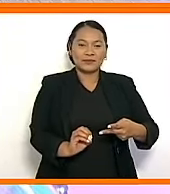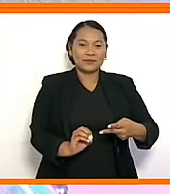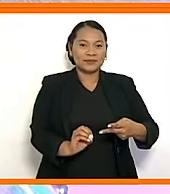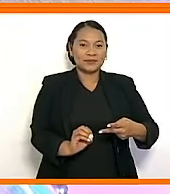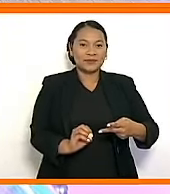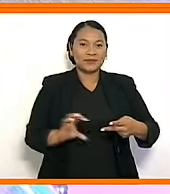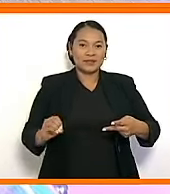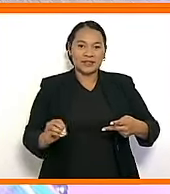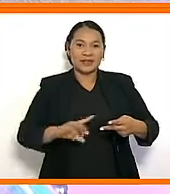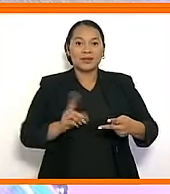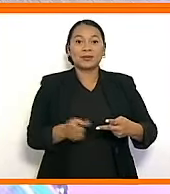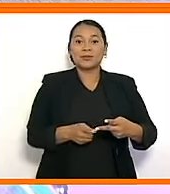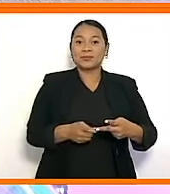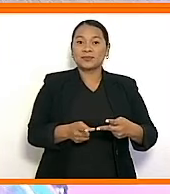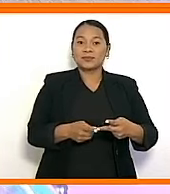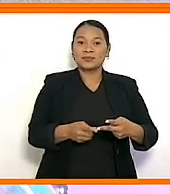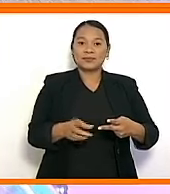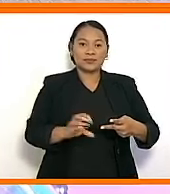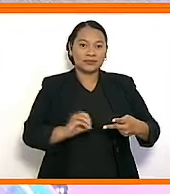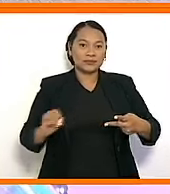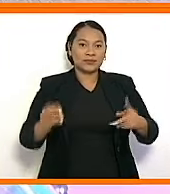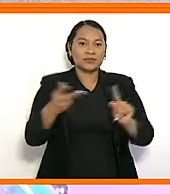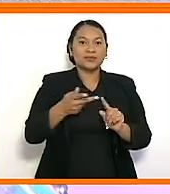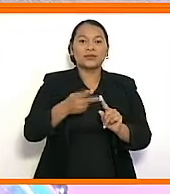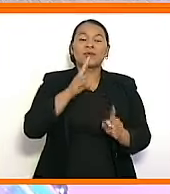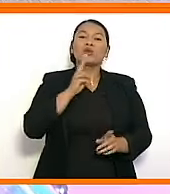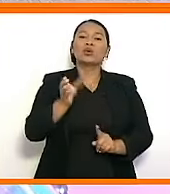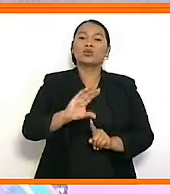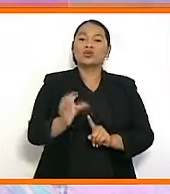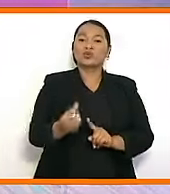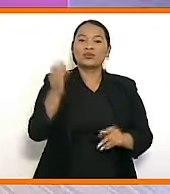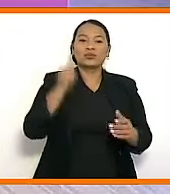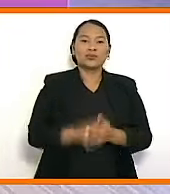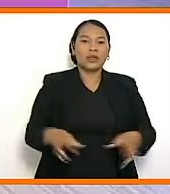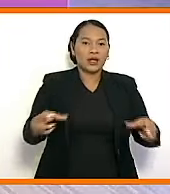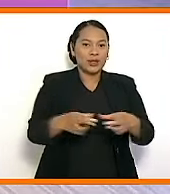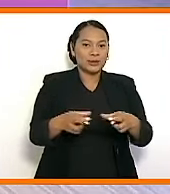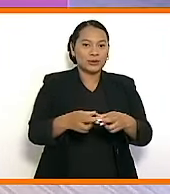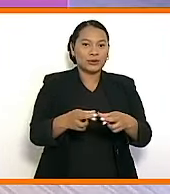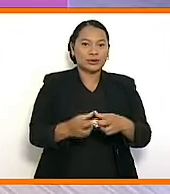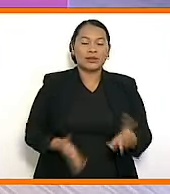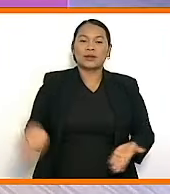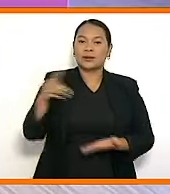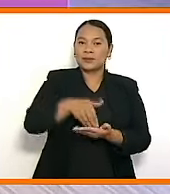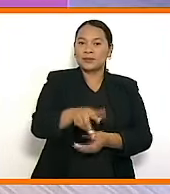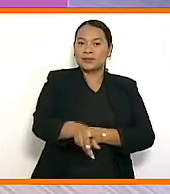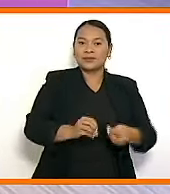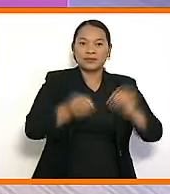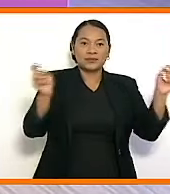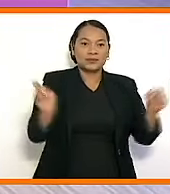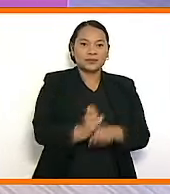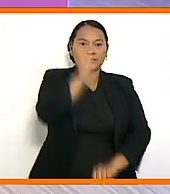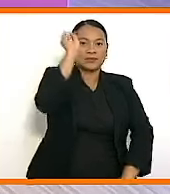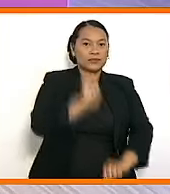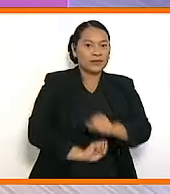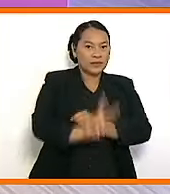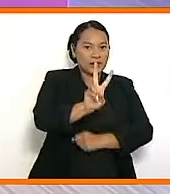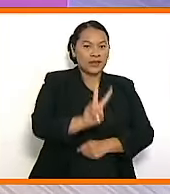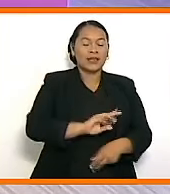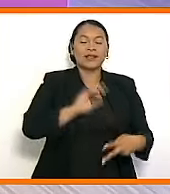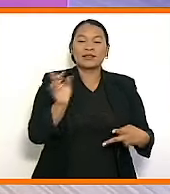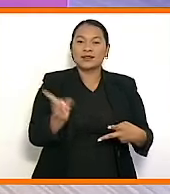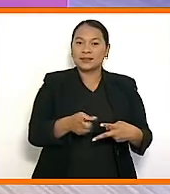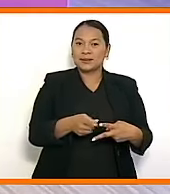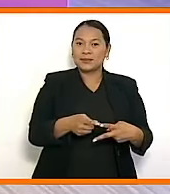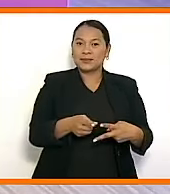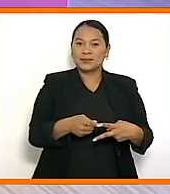El 0, segundo número ganador, 00, con su catrachada rosquilla. Con mucho gusto te repito los números ganadores en